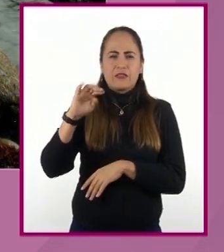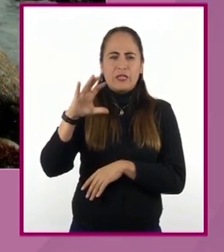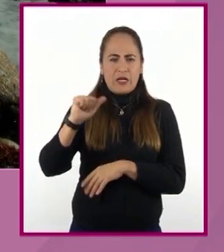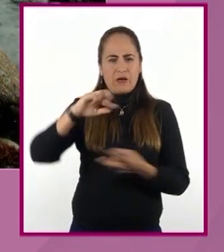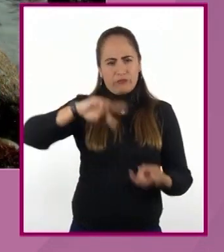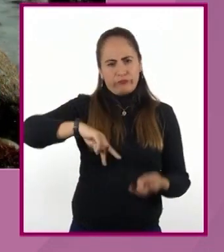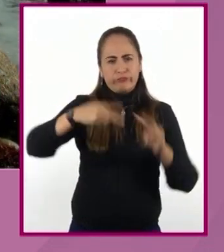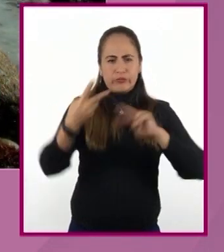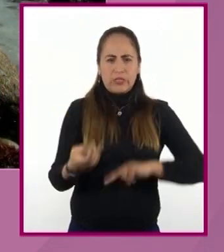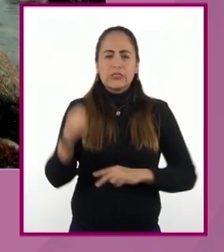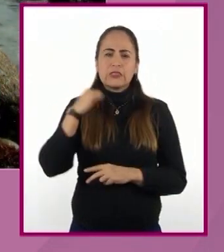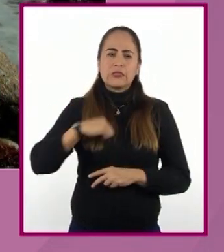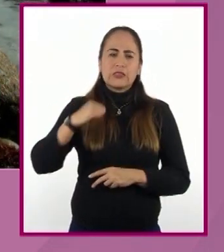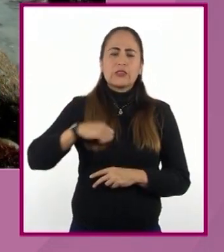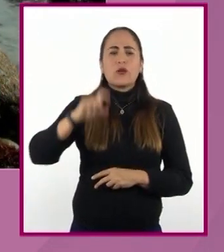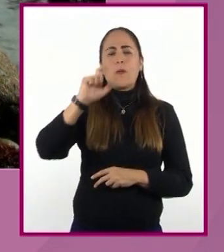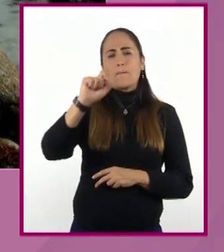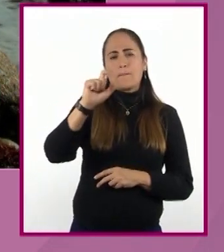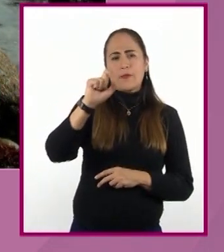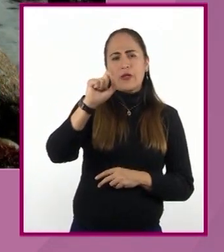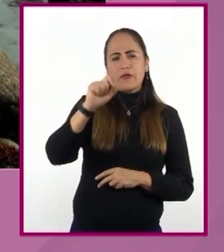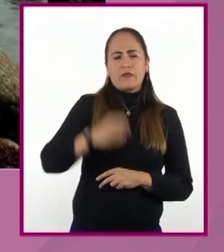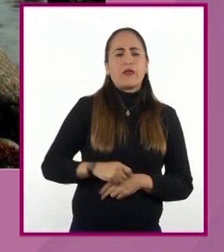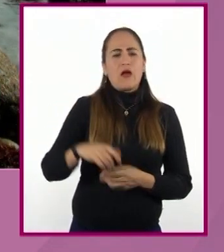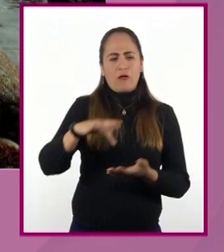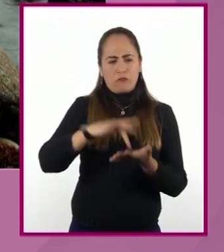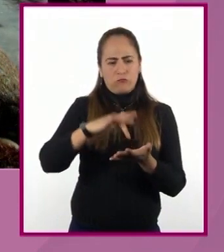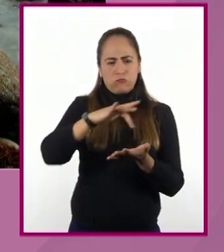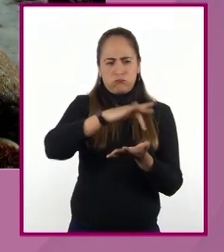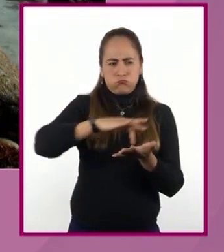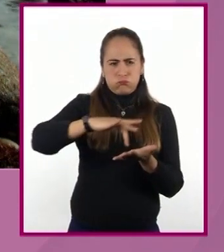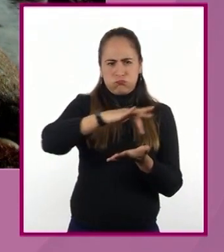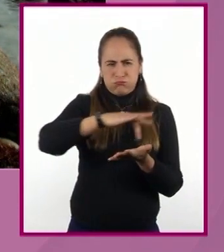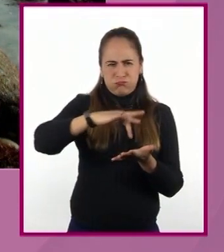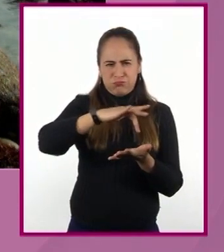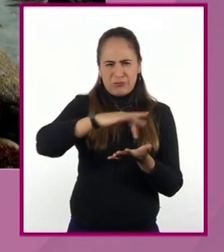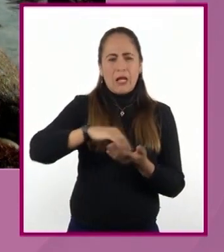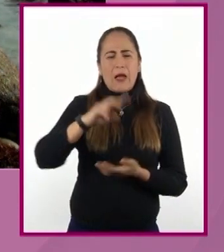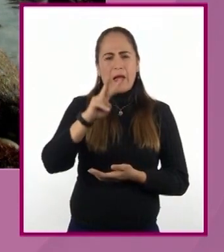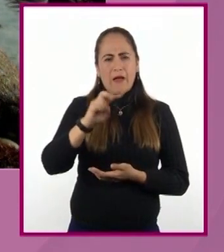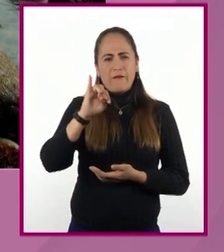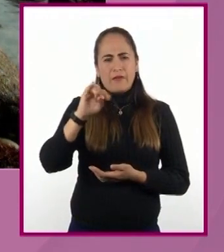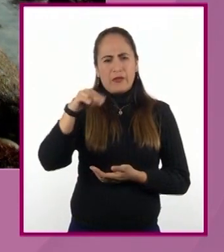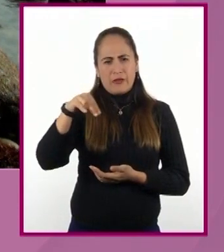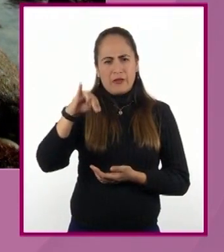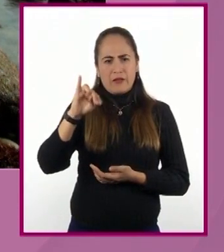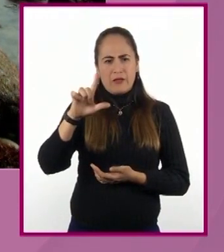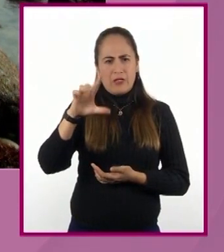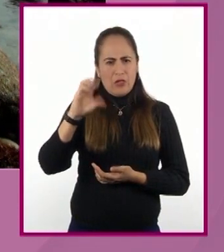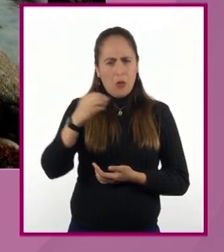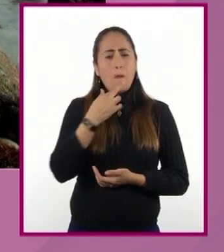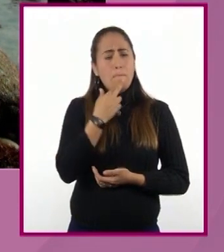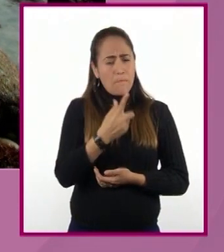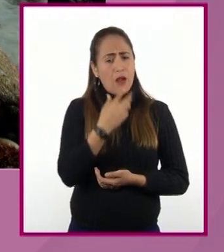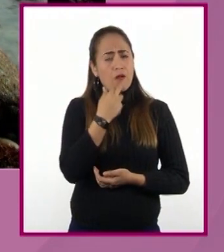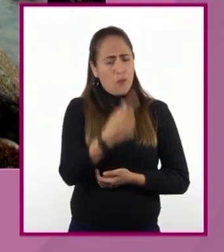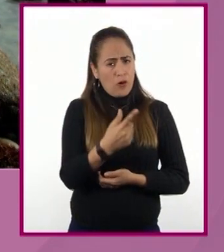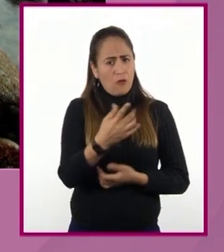XX, con todo el desarrollo que había acompañado al tocadiscos, apareció el disco de vinilo. Presentaba mejoras sobre la calidad.